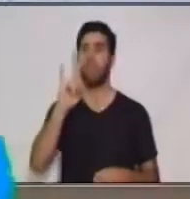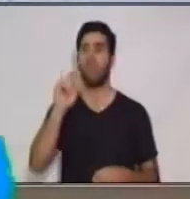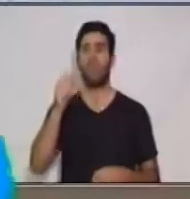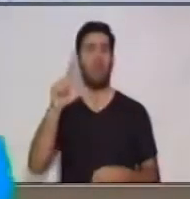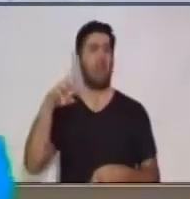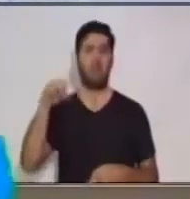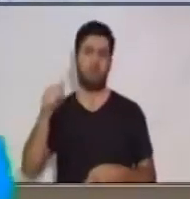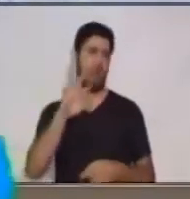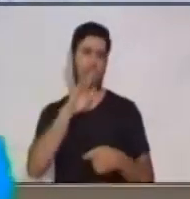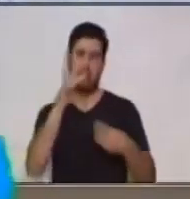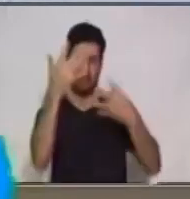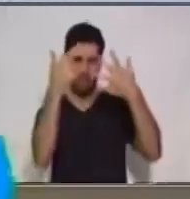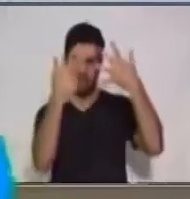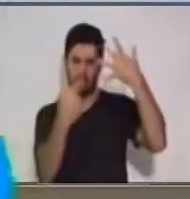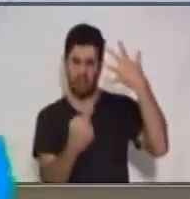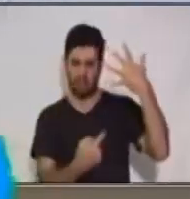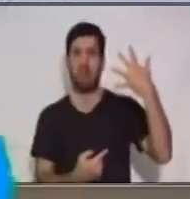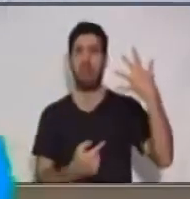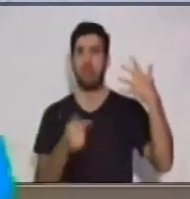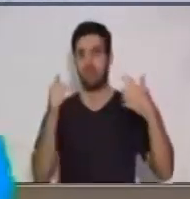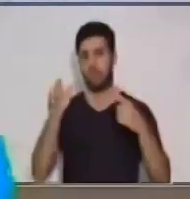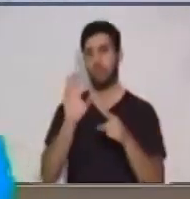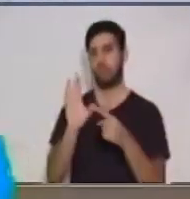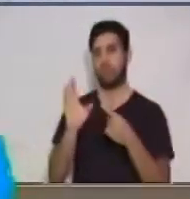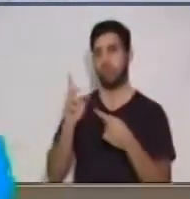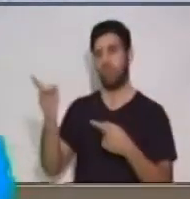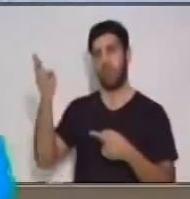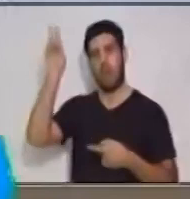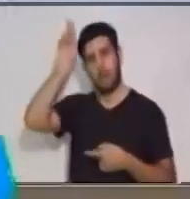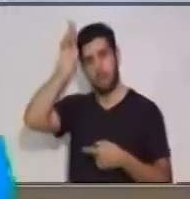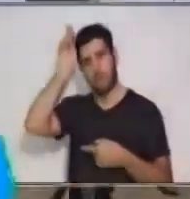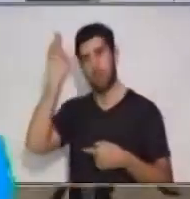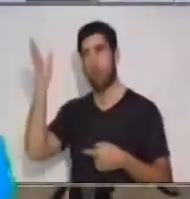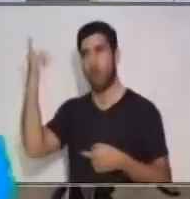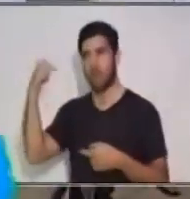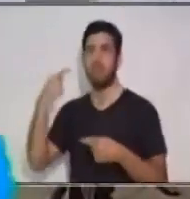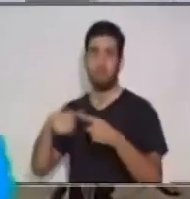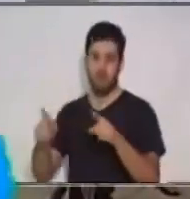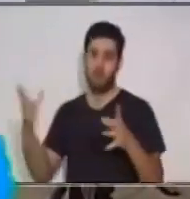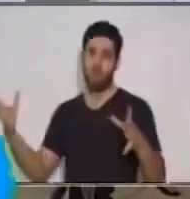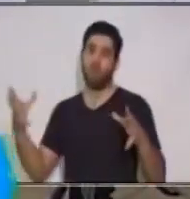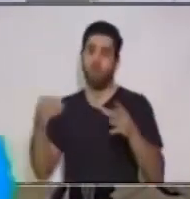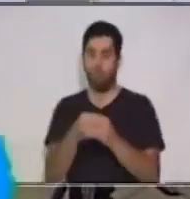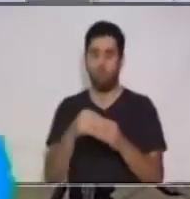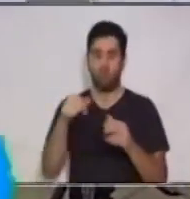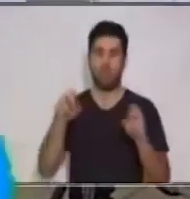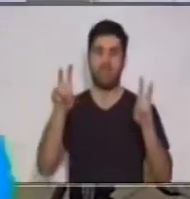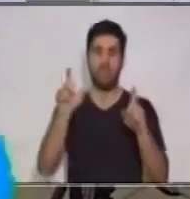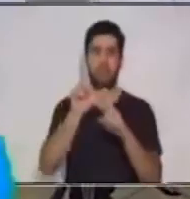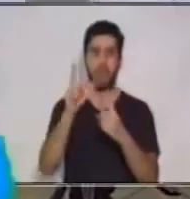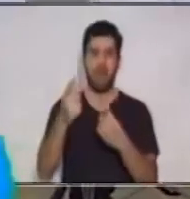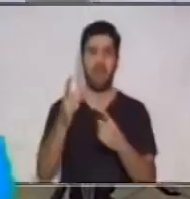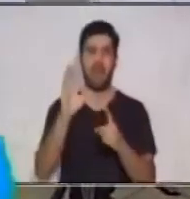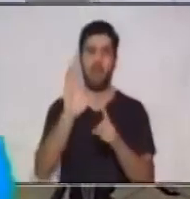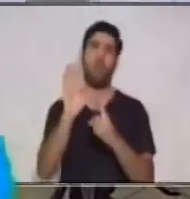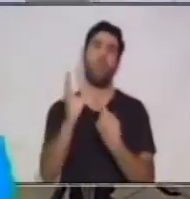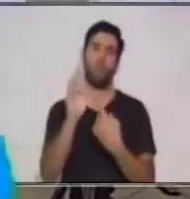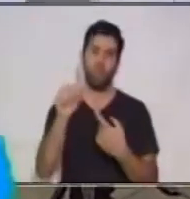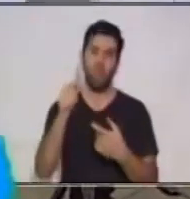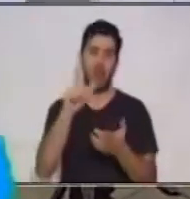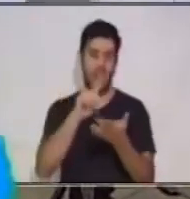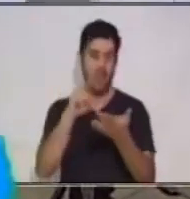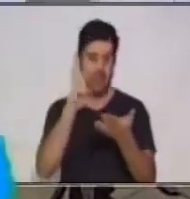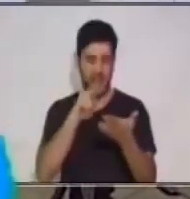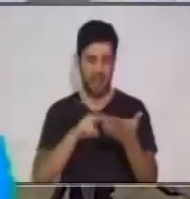texto perteneciente a la cultura inca, pero que está dentro de la literatura precolombina. Es